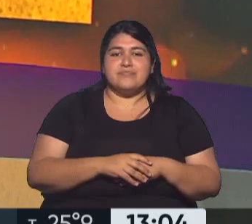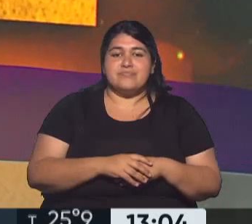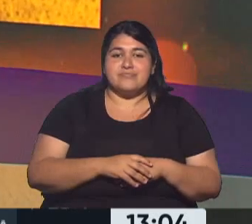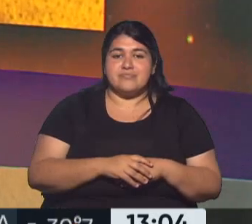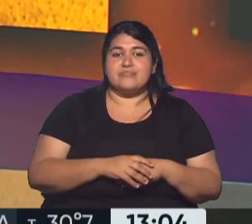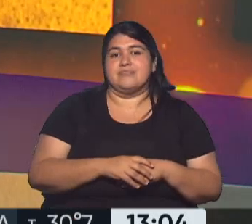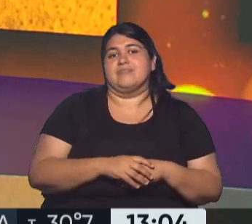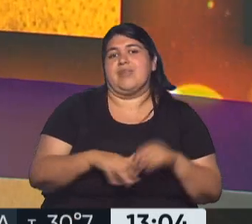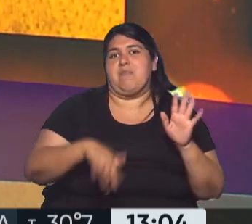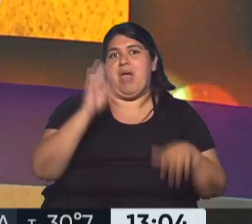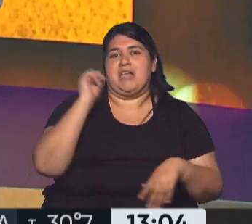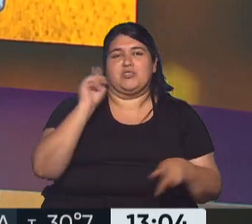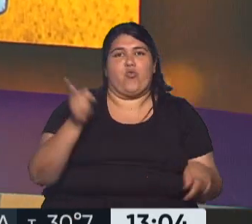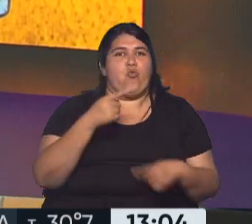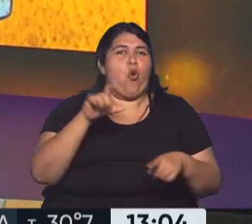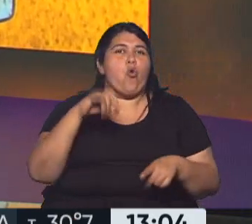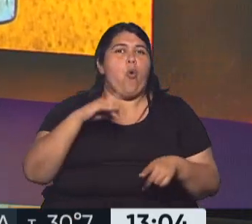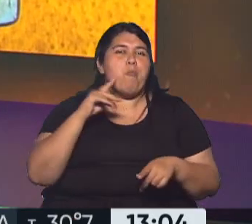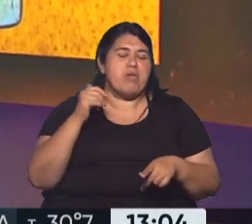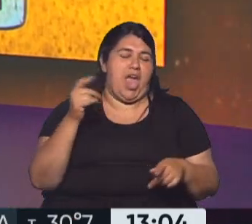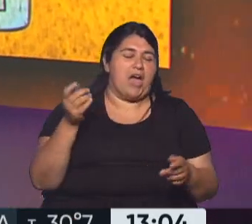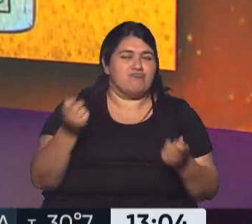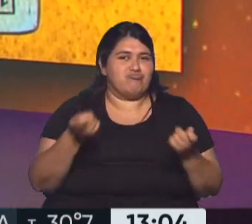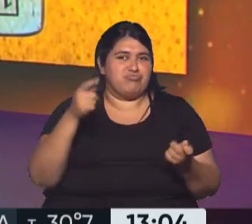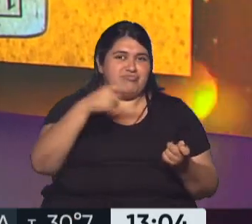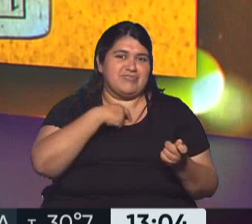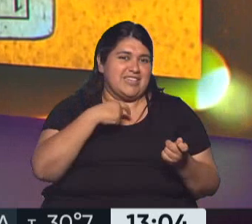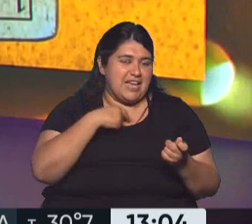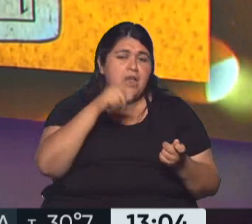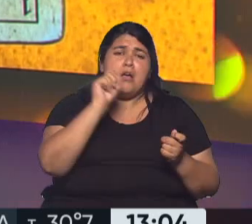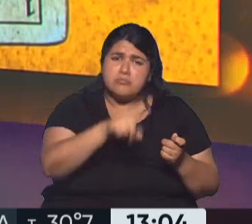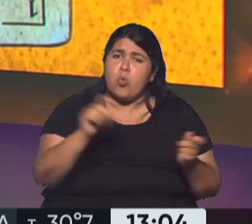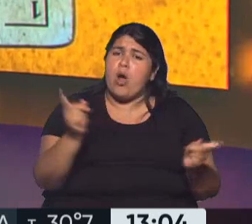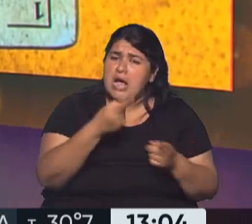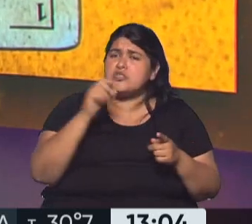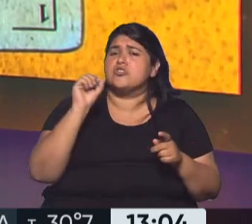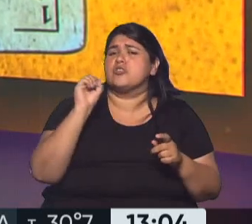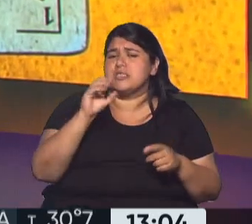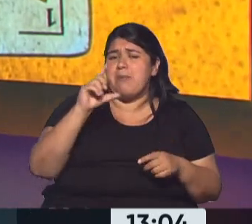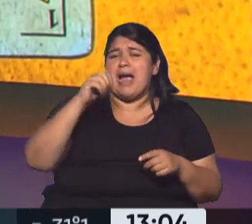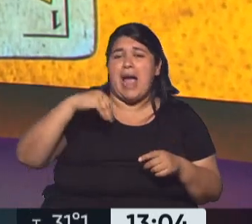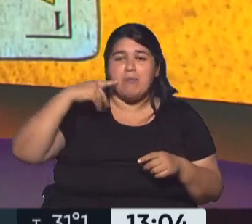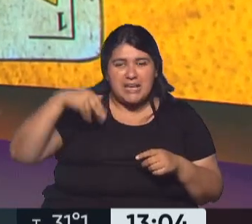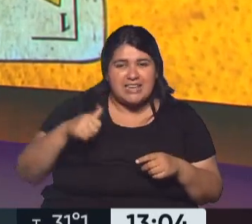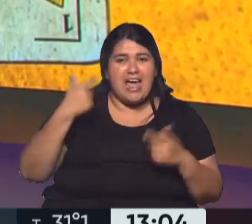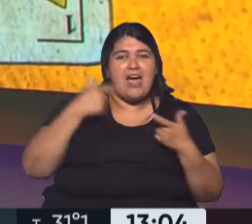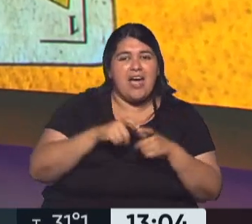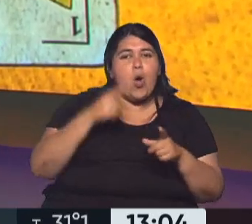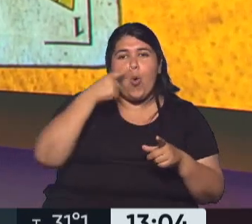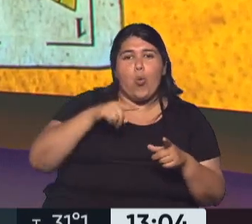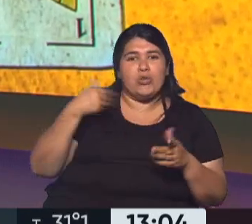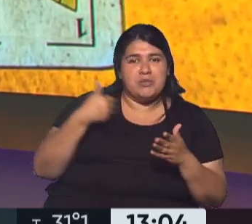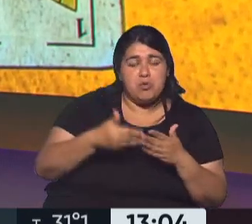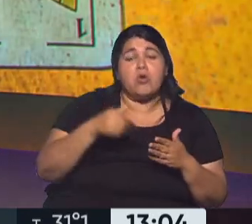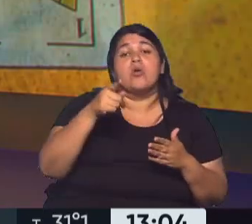El que pide pista para la cumbia es Abel, Abel Pintos, que bueno, tiene su canción Camina Suave y Elegante en el último disco, En el Amor en Mi Vida, pero